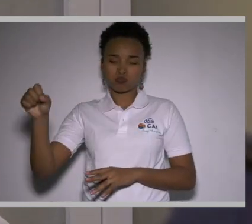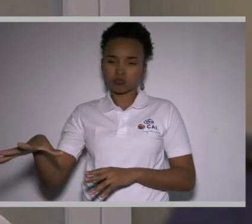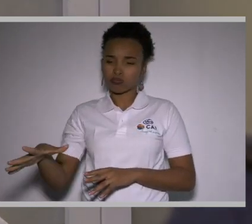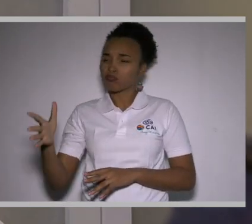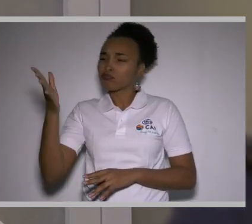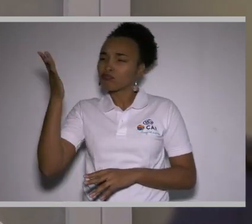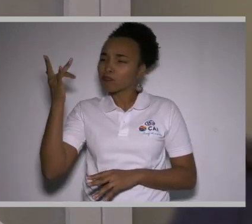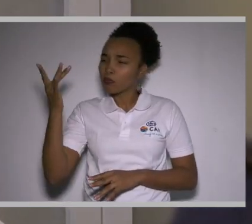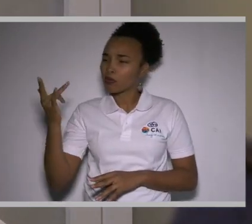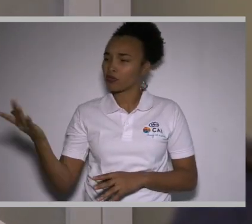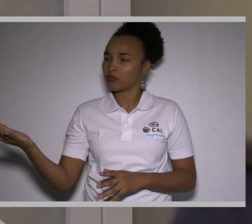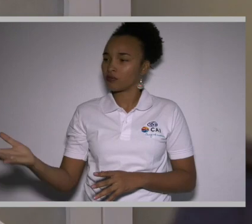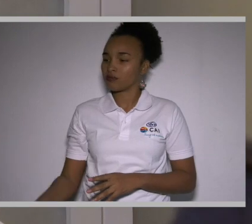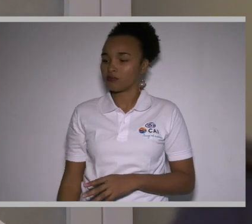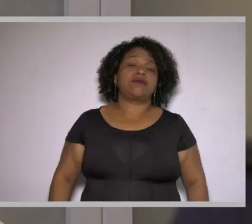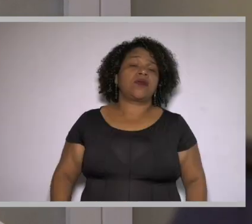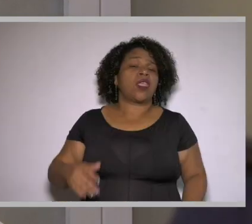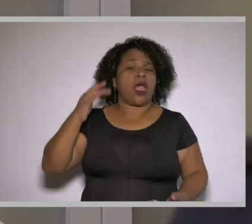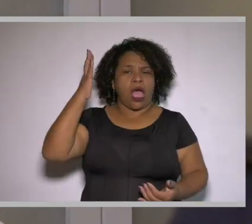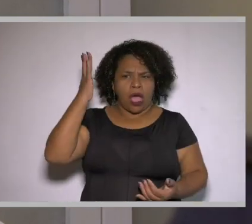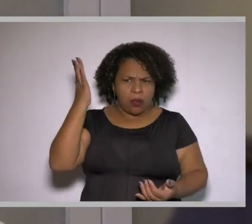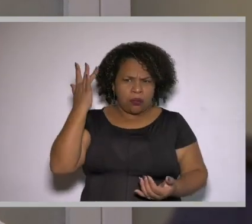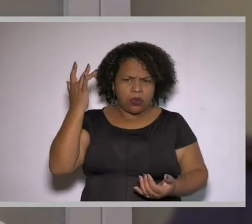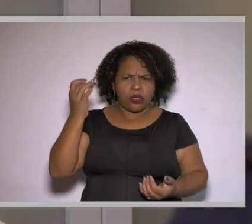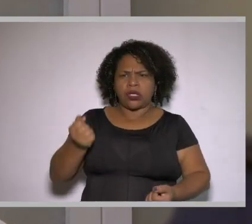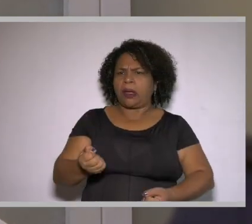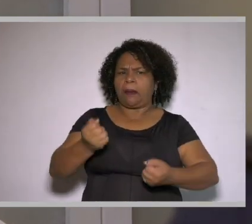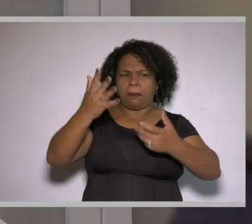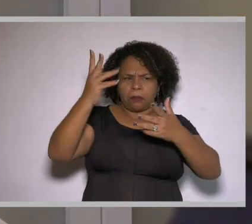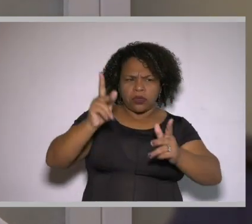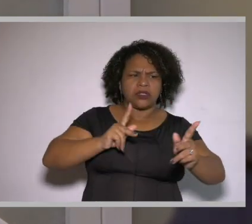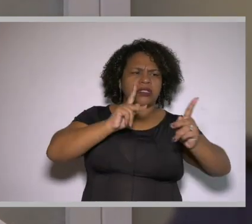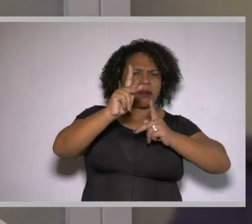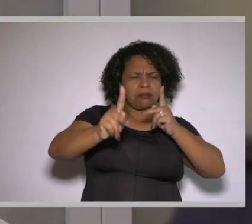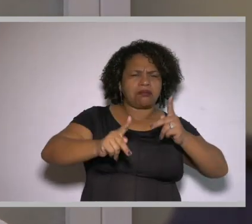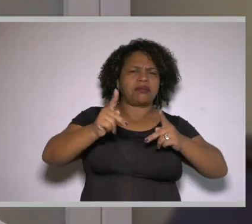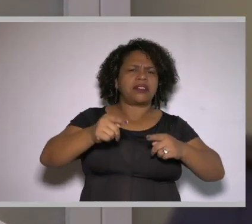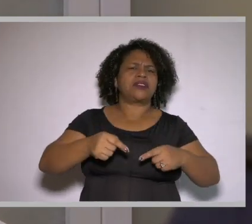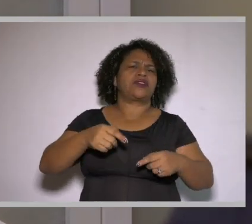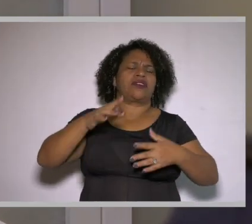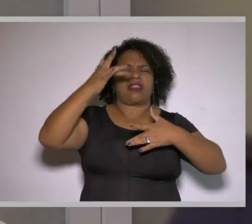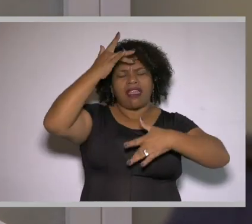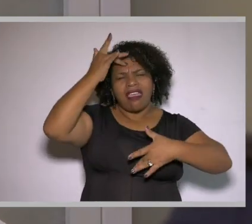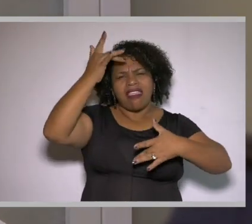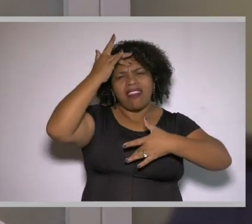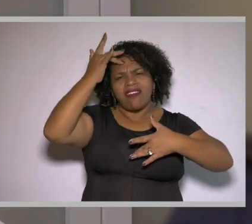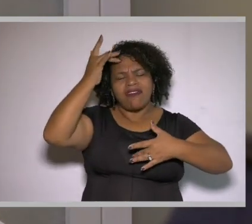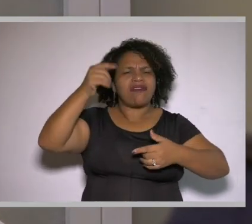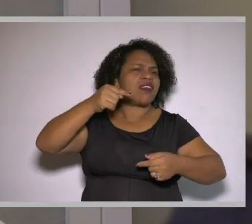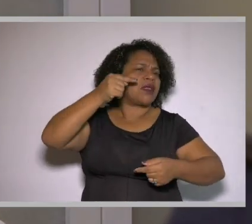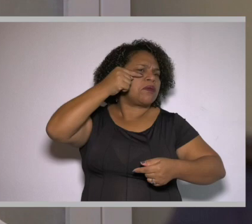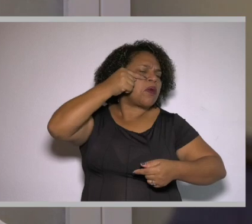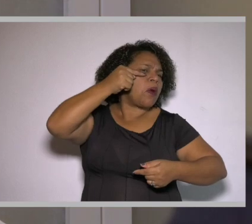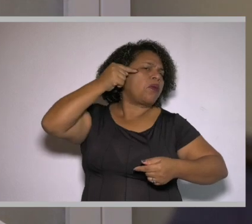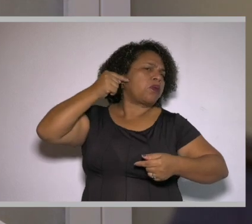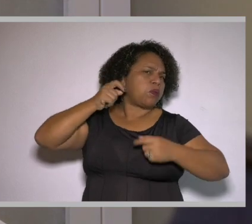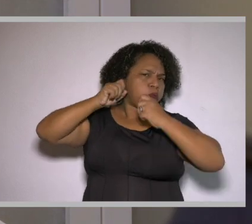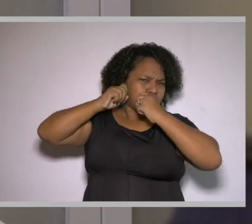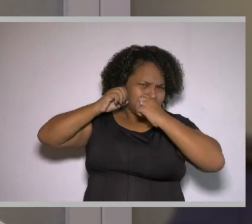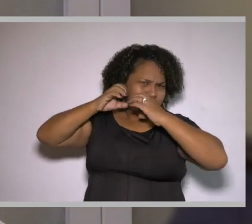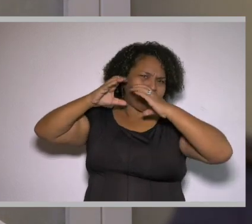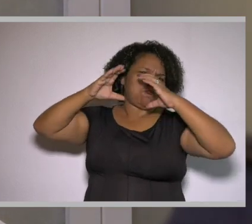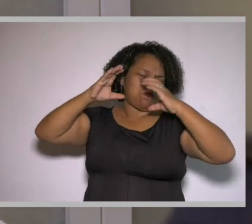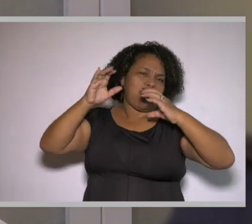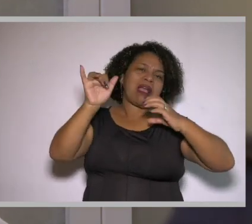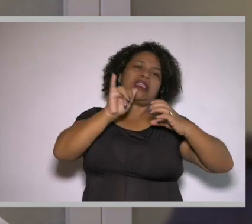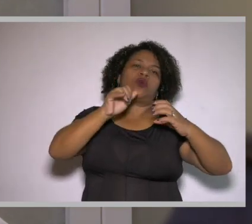por migración, por el tejido epitelial que los recubre, por los cilios, ellos van a drenar esas secreciones. Entonces los pacientes que hacen infecciones de